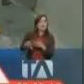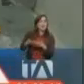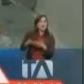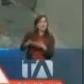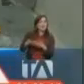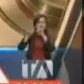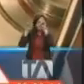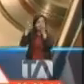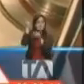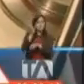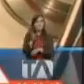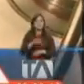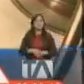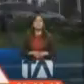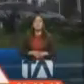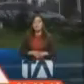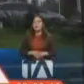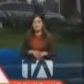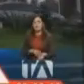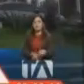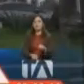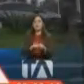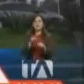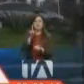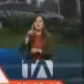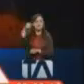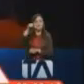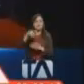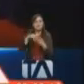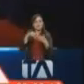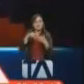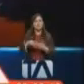con Odebrecht, generando un perjuicio millonario.